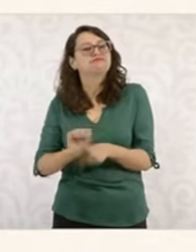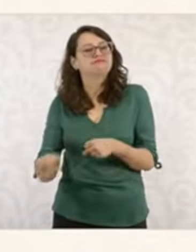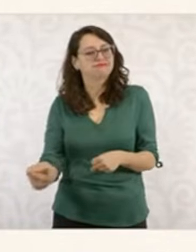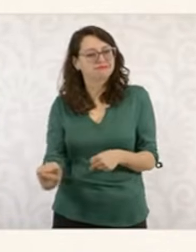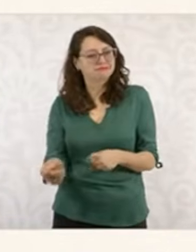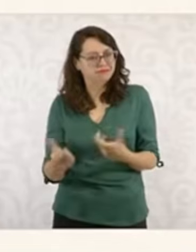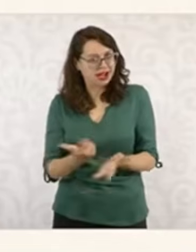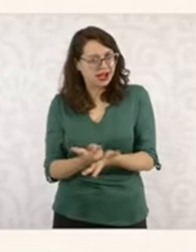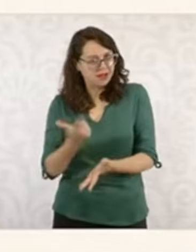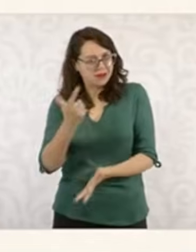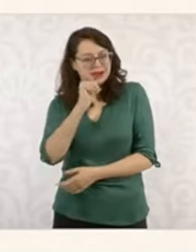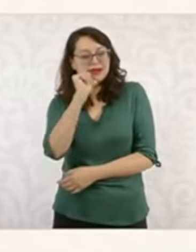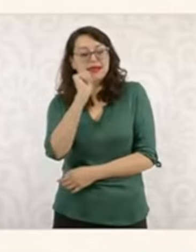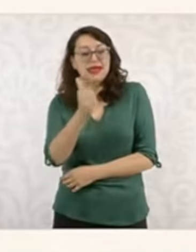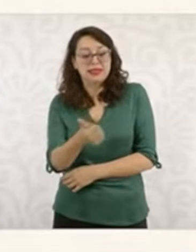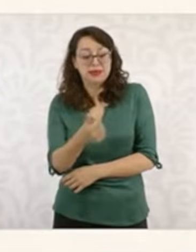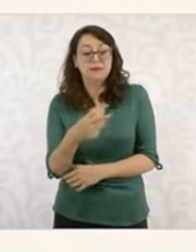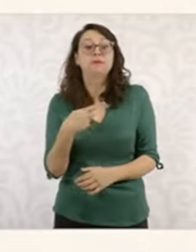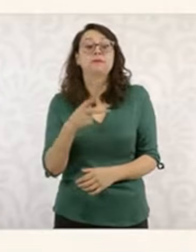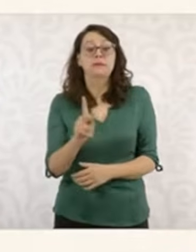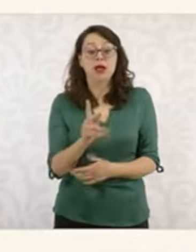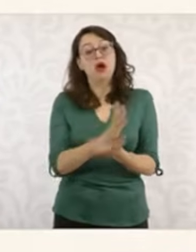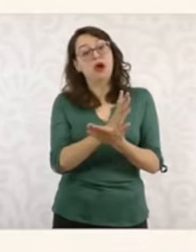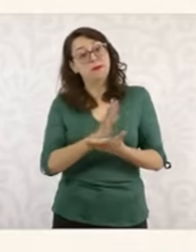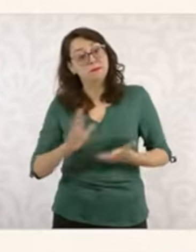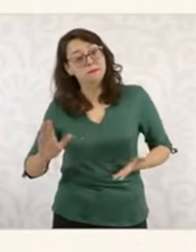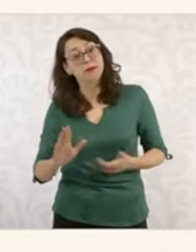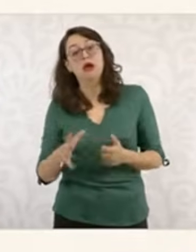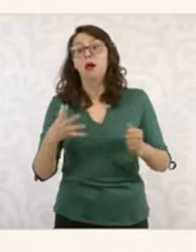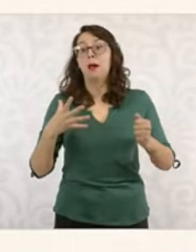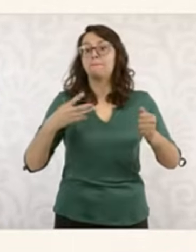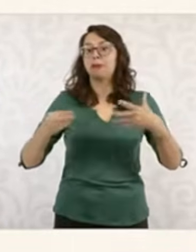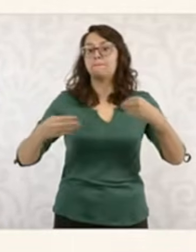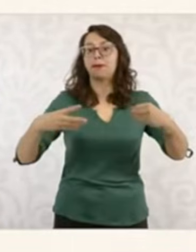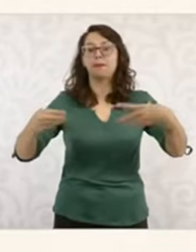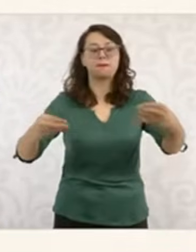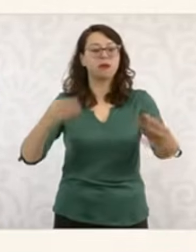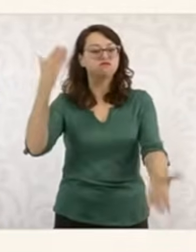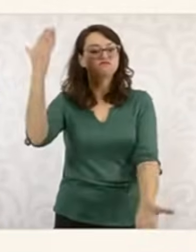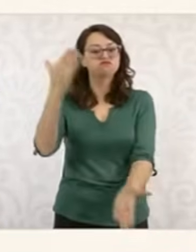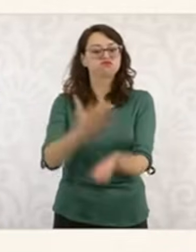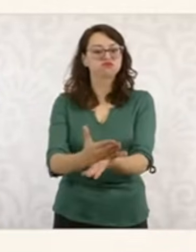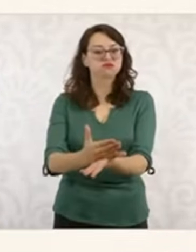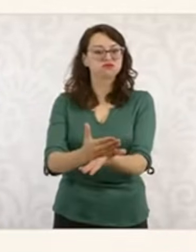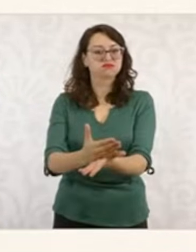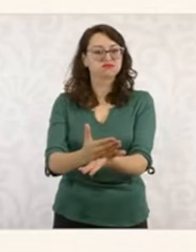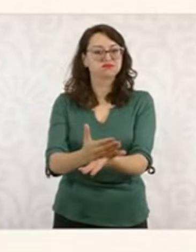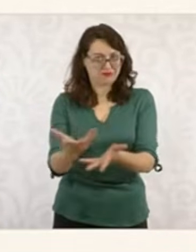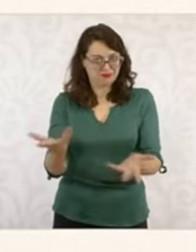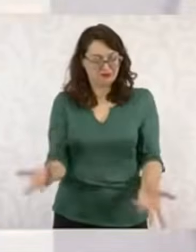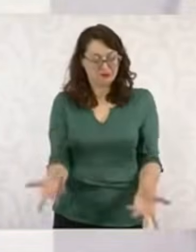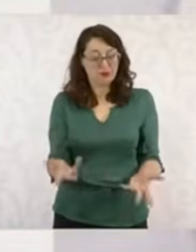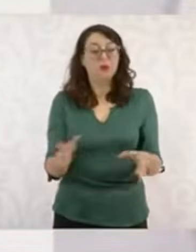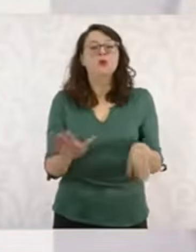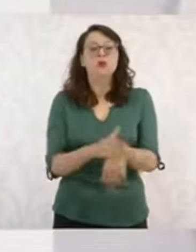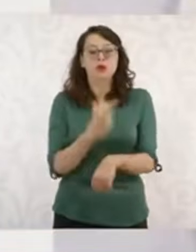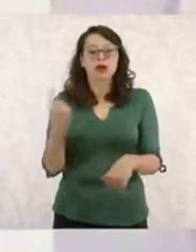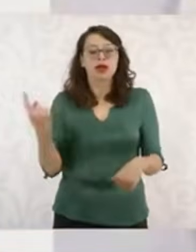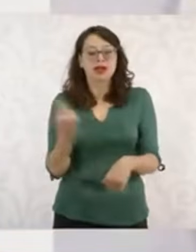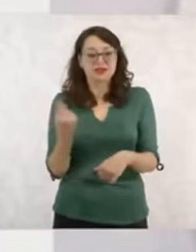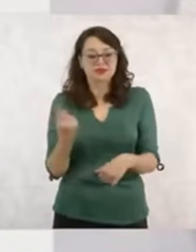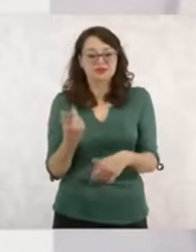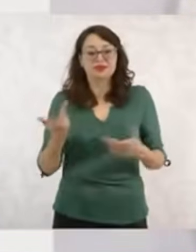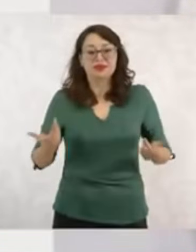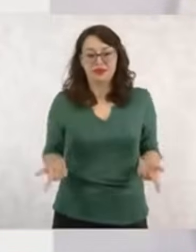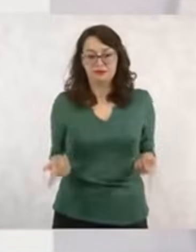ayuda a reducir la tasa de contagios y detiene la transmisión. ¿Cómo se detiene la transmisión? Haciendo que